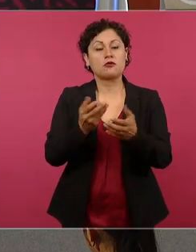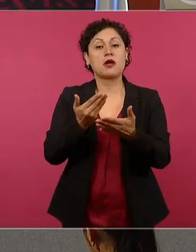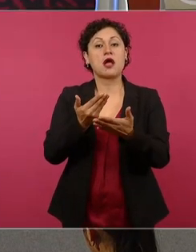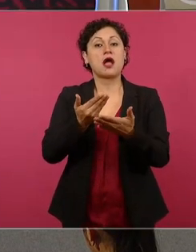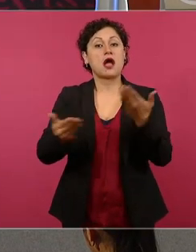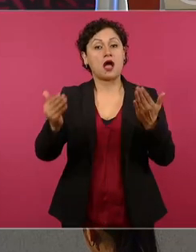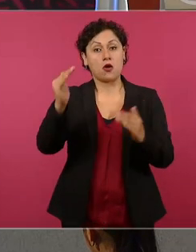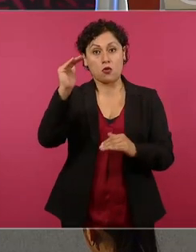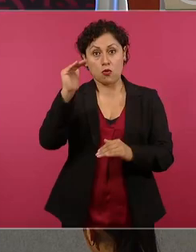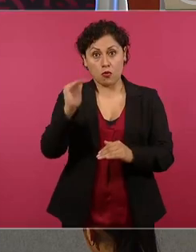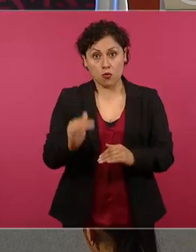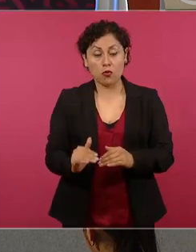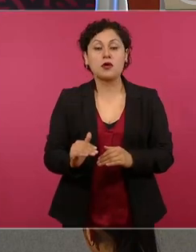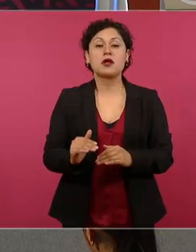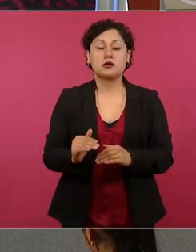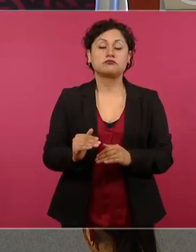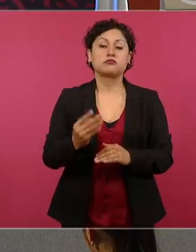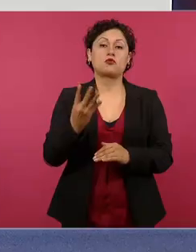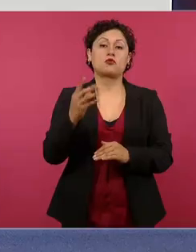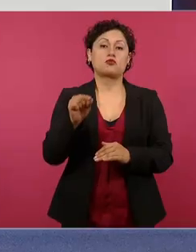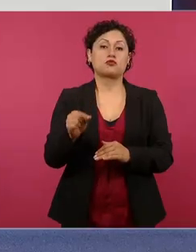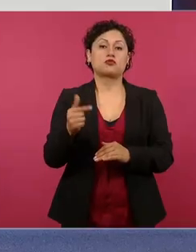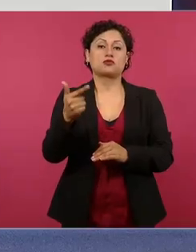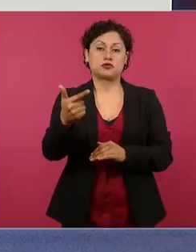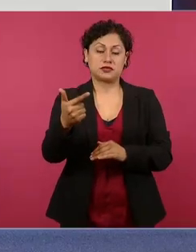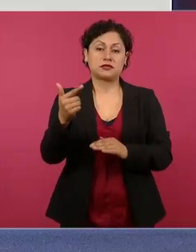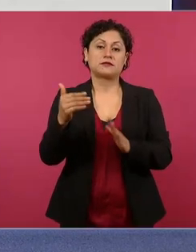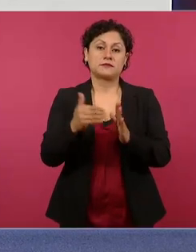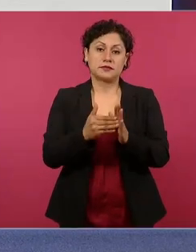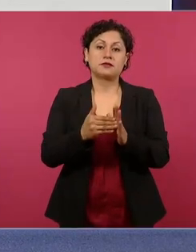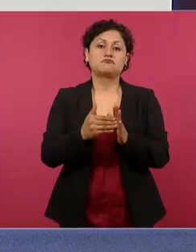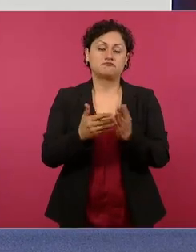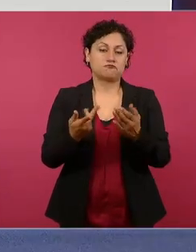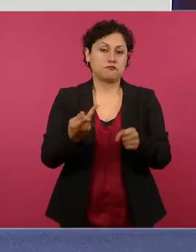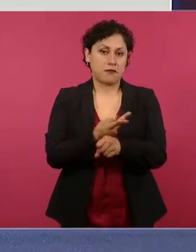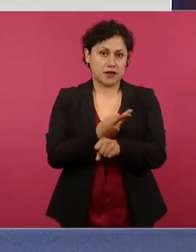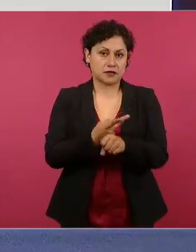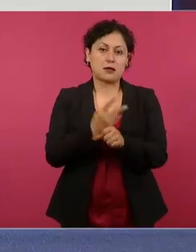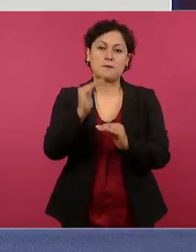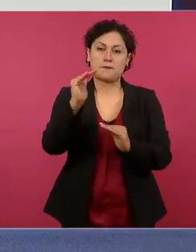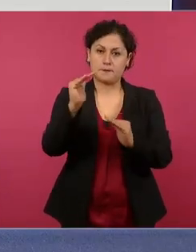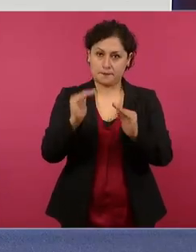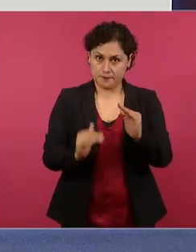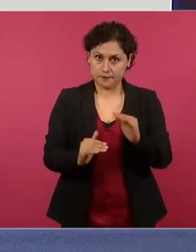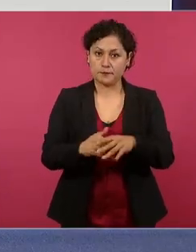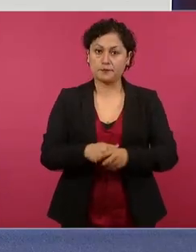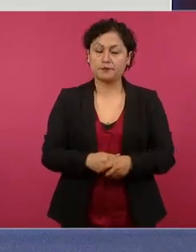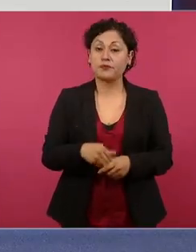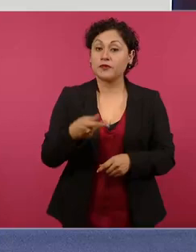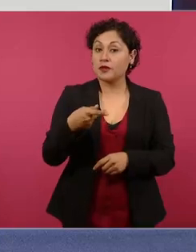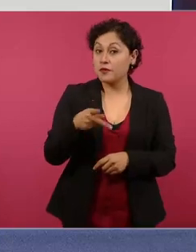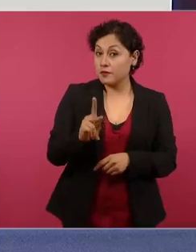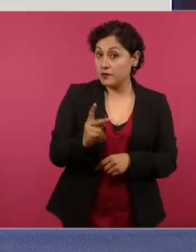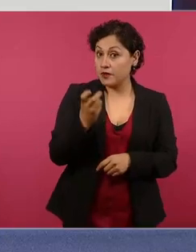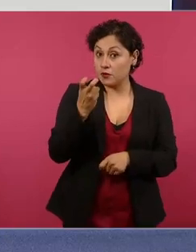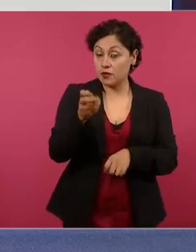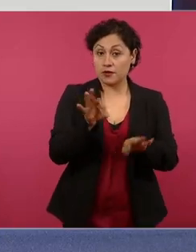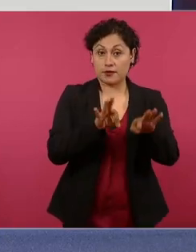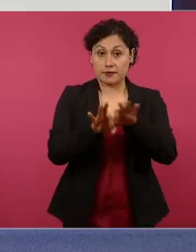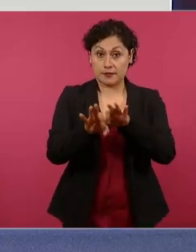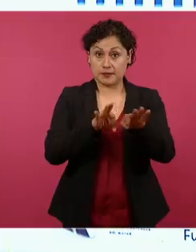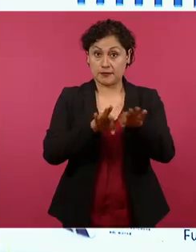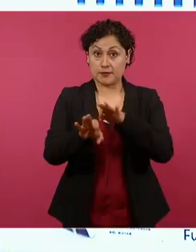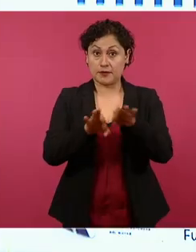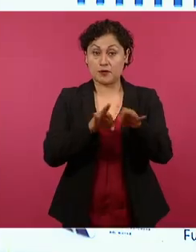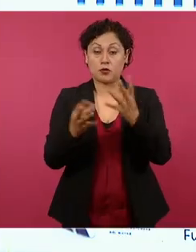ahora miles de barriles que ocurren. Pero este trabajo que se ha hecho con